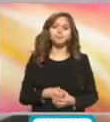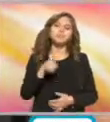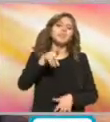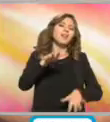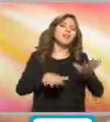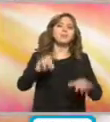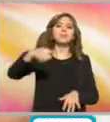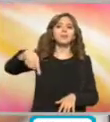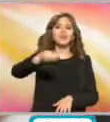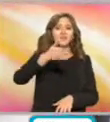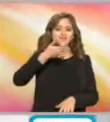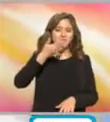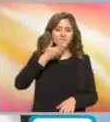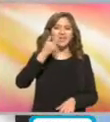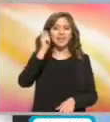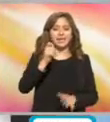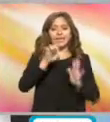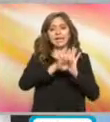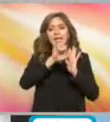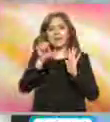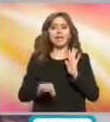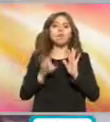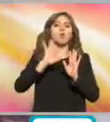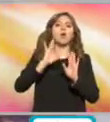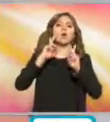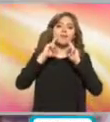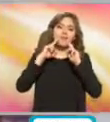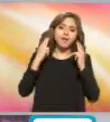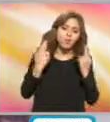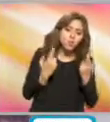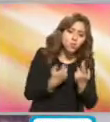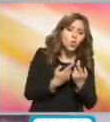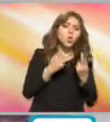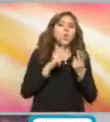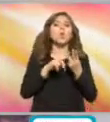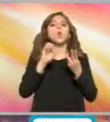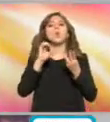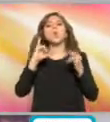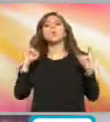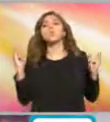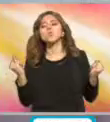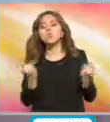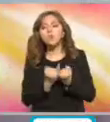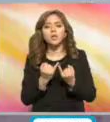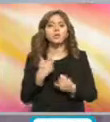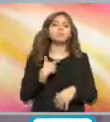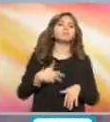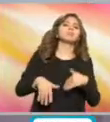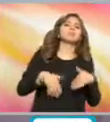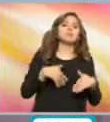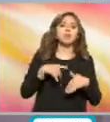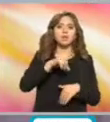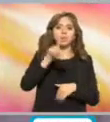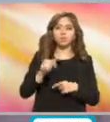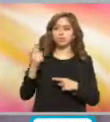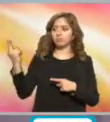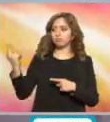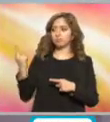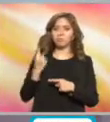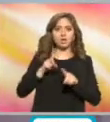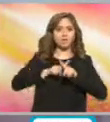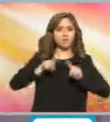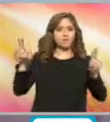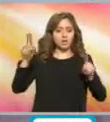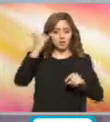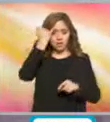hasta como adultos lo hacemos, salimos de una reunión, de una junta con una idea y resulta que los tres salimos con ideas distintas. Totalmente. Dices, pues no estuvimos en la misma